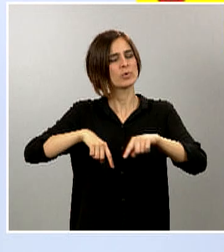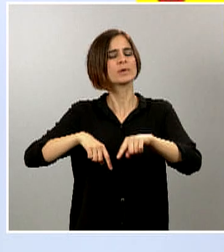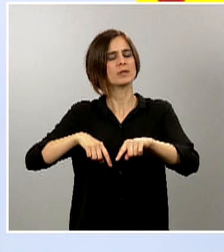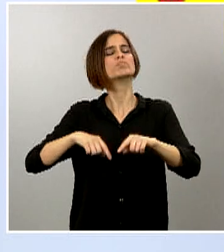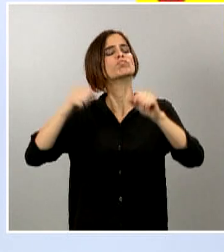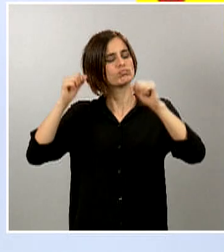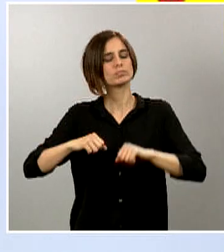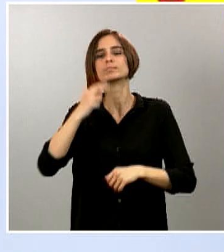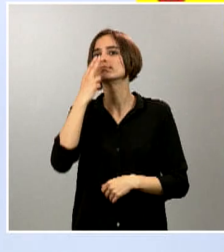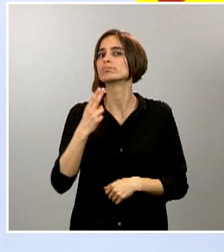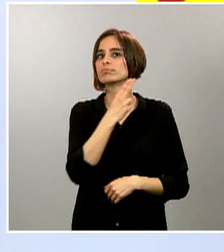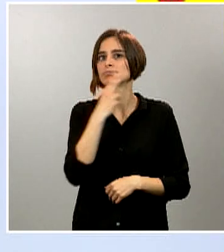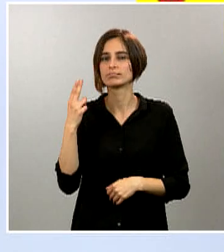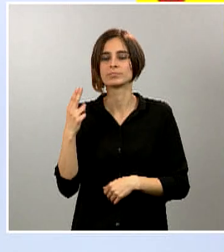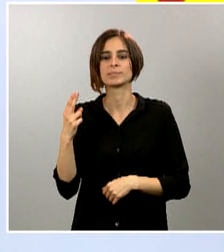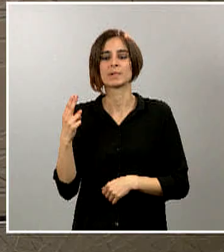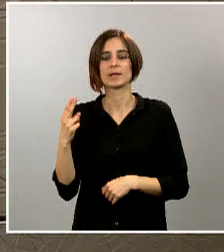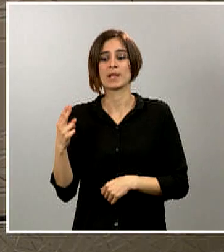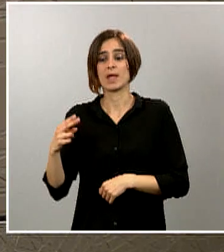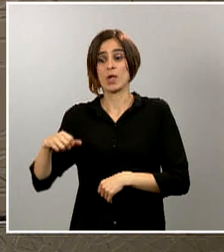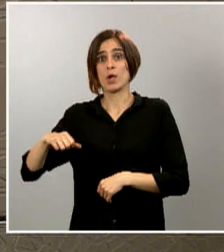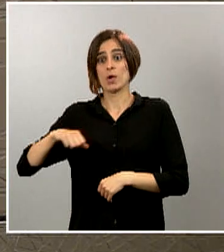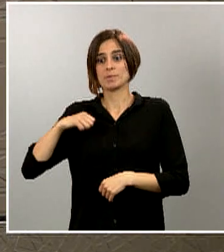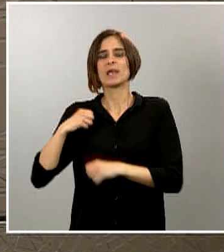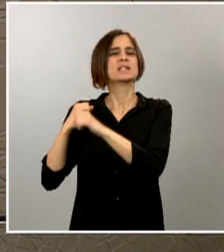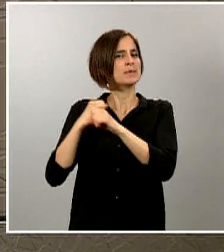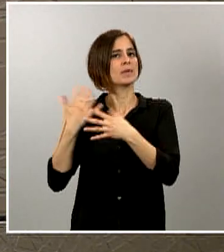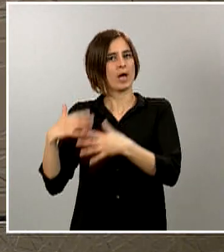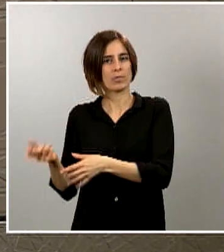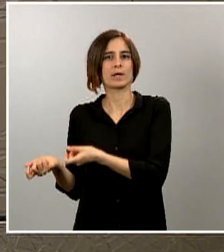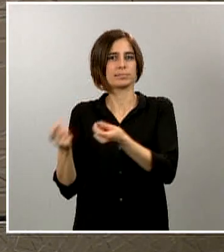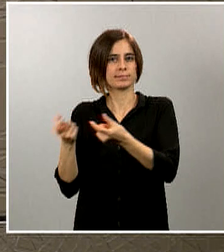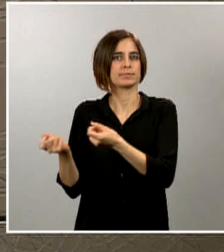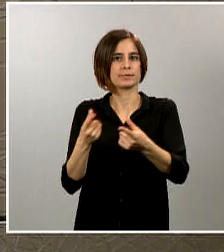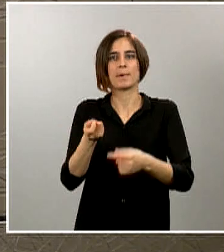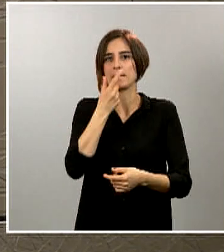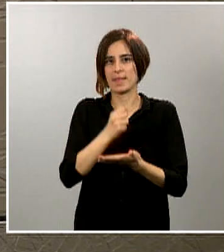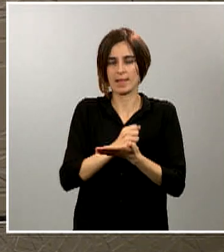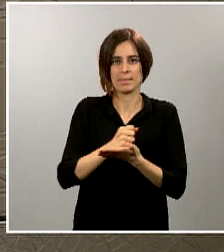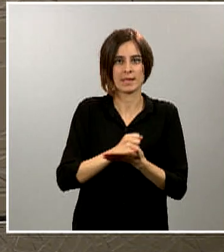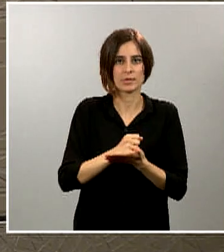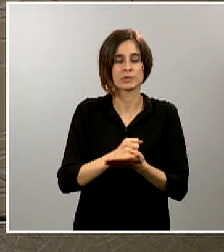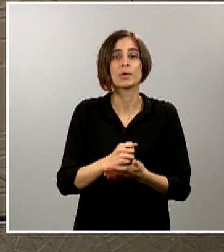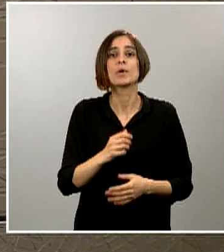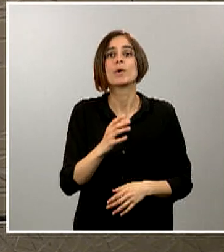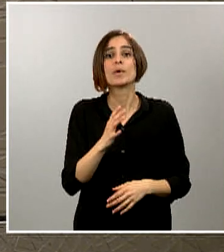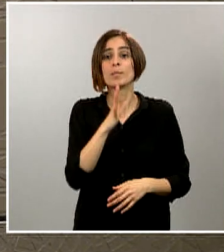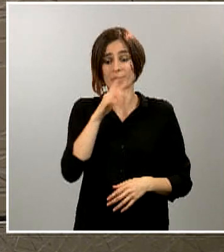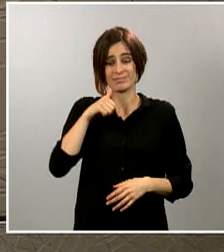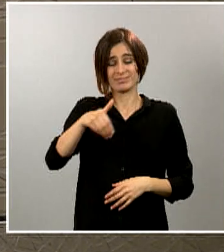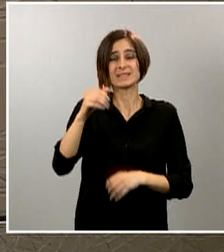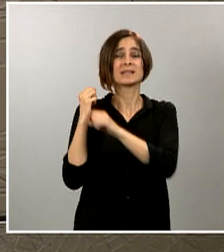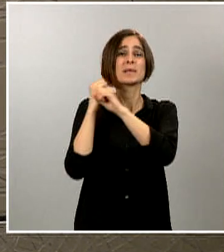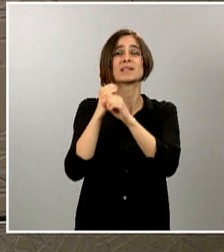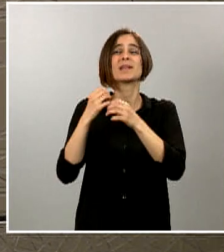de medicamentos a hospitales en la Semana Santa. Porque, como saben, esta no será una Semana Santa normal,